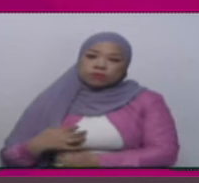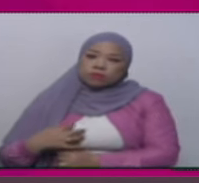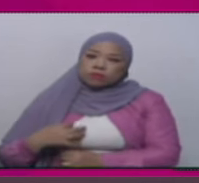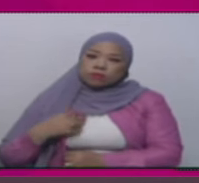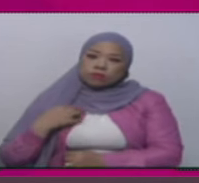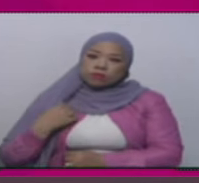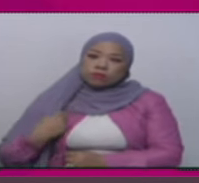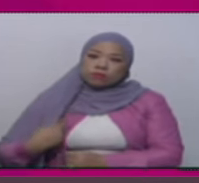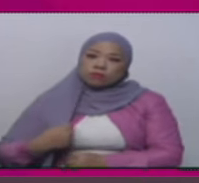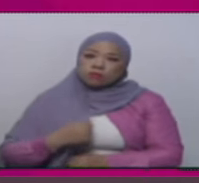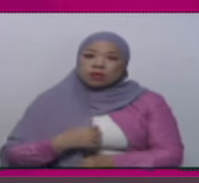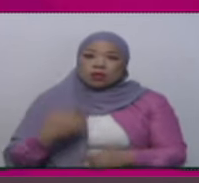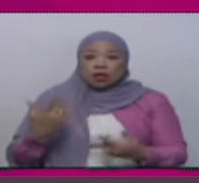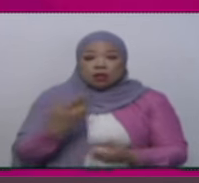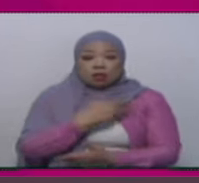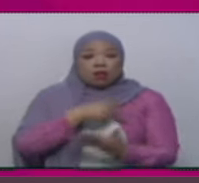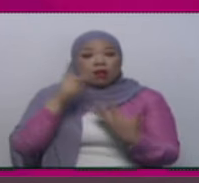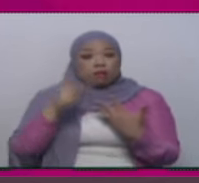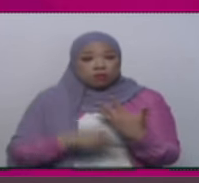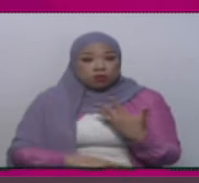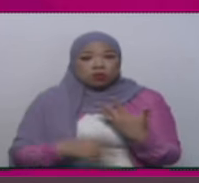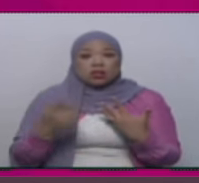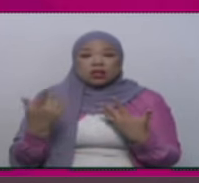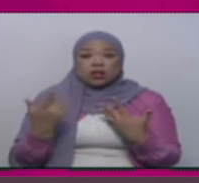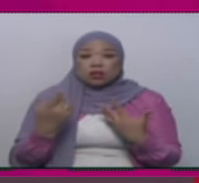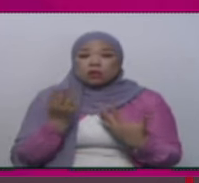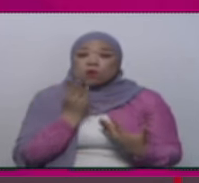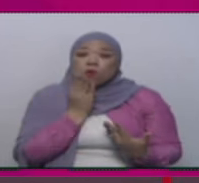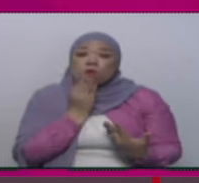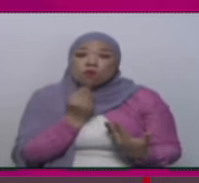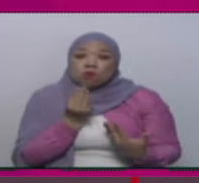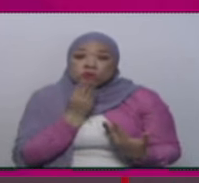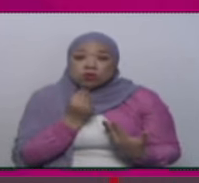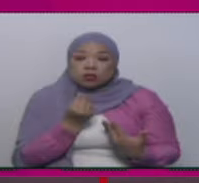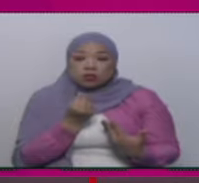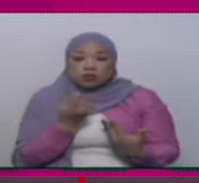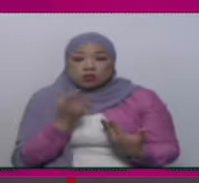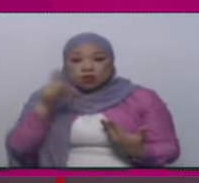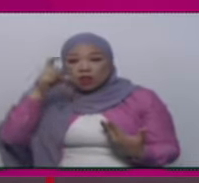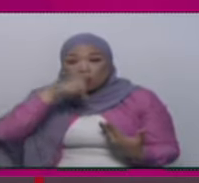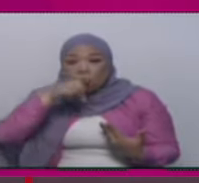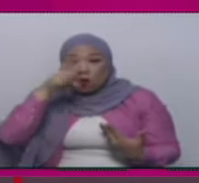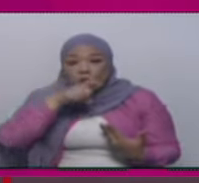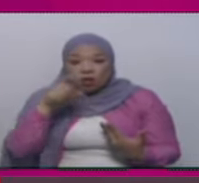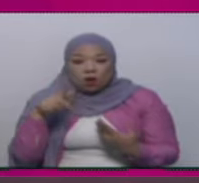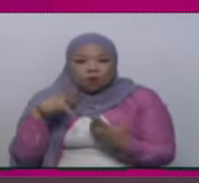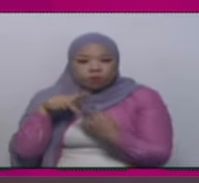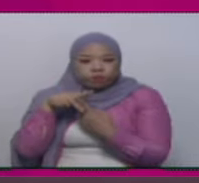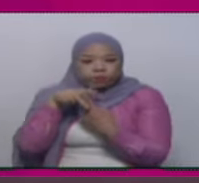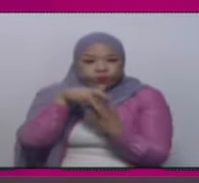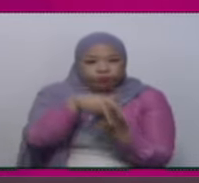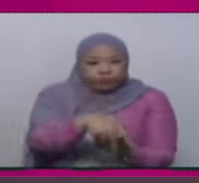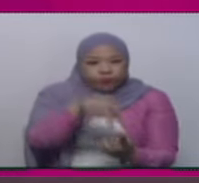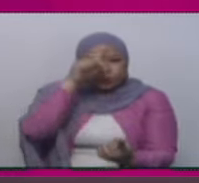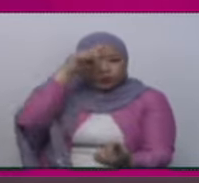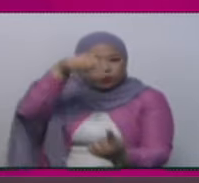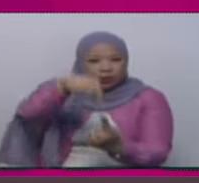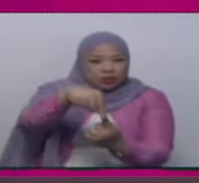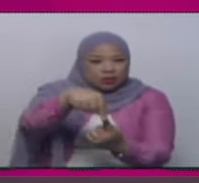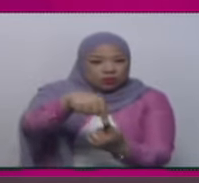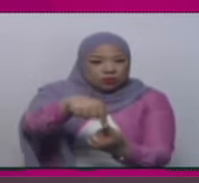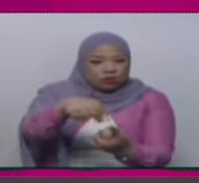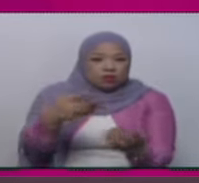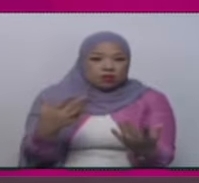es el proyecto sionista. El proyecto sionista es un proyecto colonialista que ha demostrado